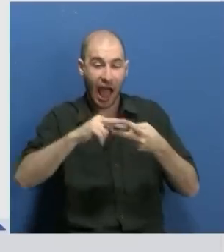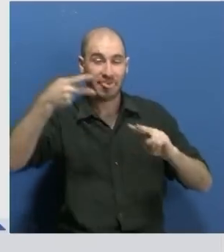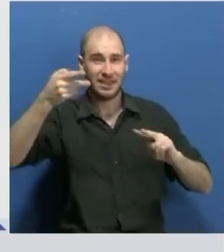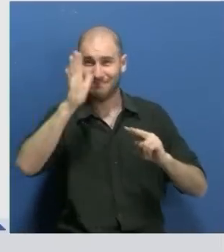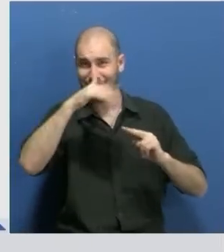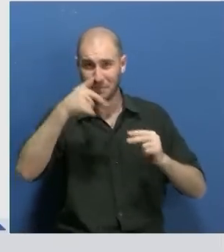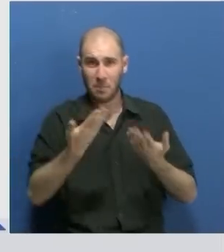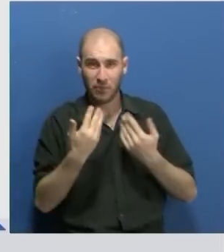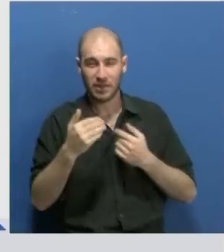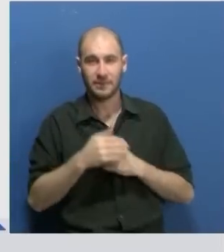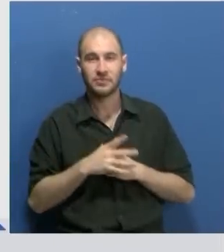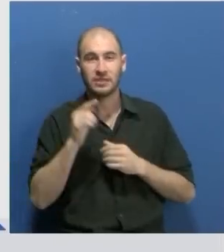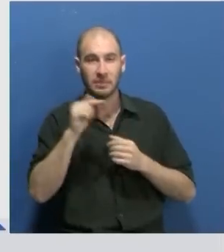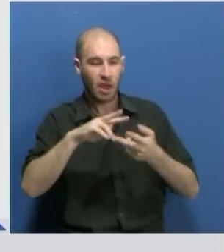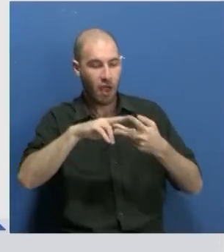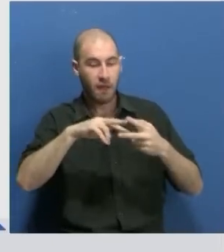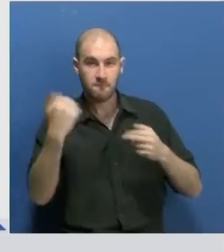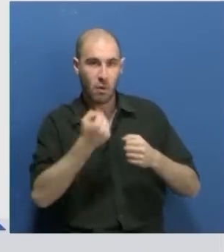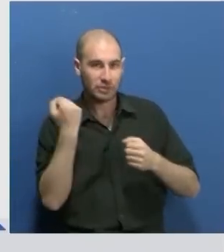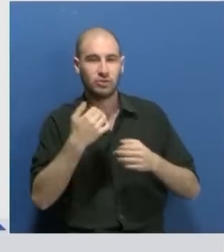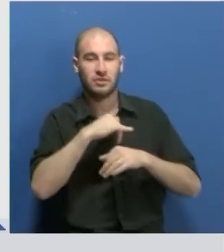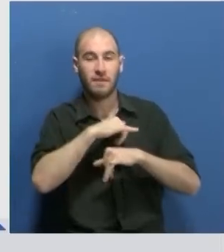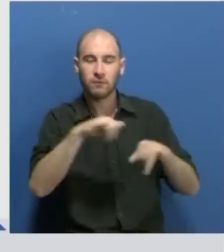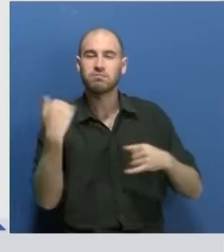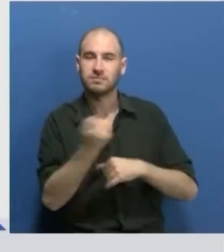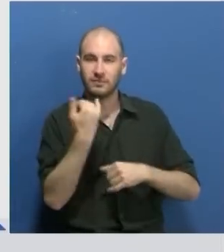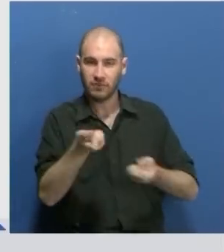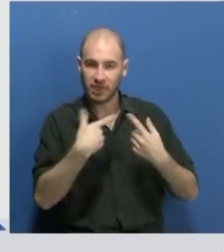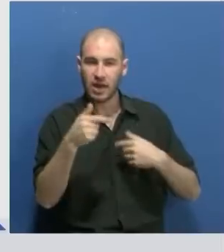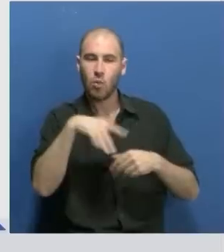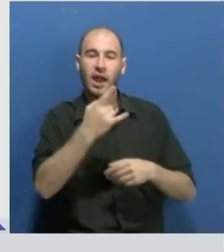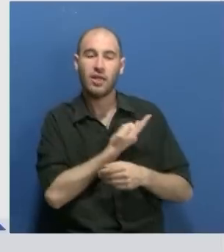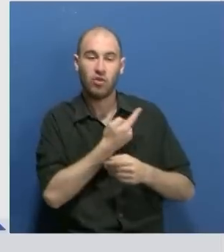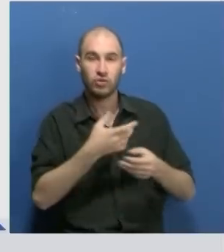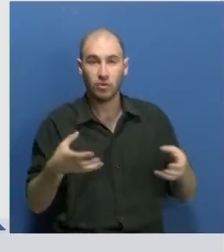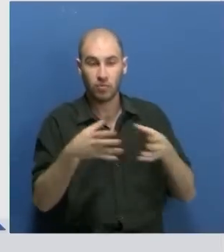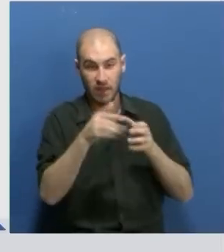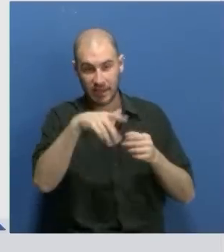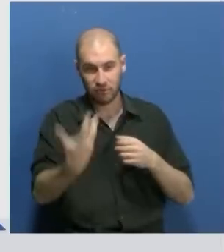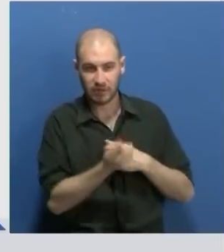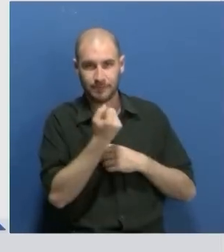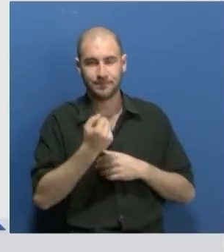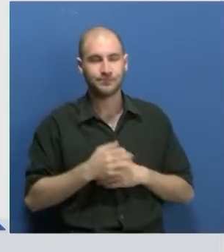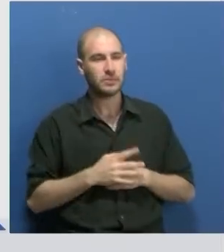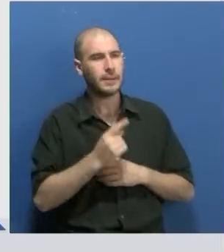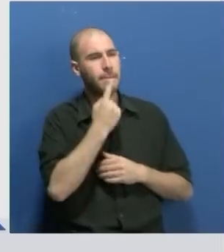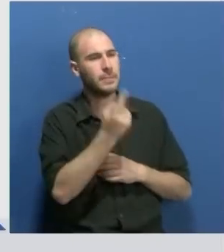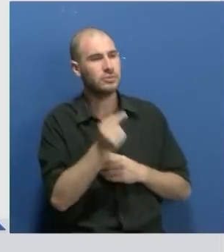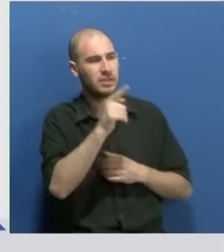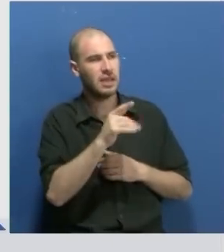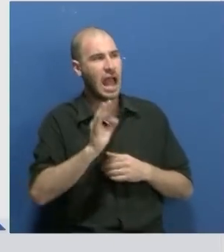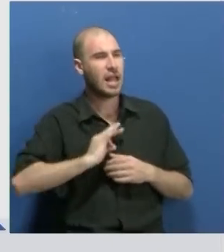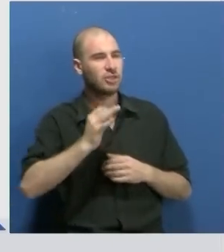antiguo, y eso también va a dar una excelente información sobre el lugar de procedencia de este pequeño que murió en las cuevas. Uh-huh. Y con esa antigüedad